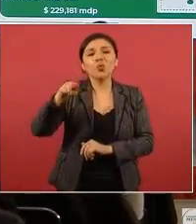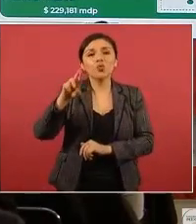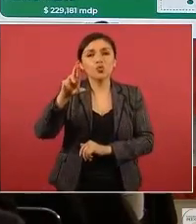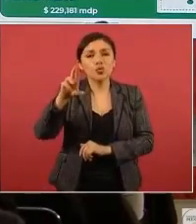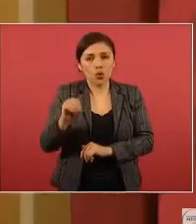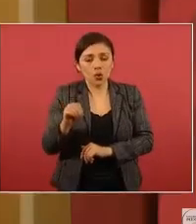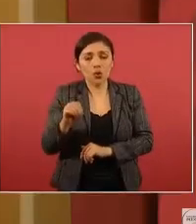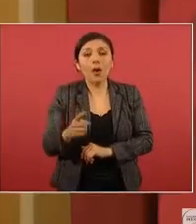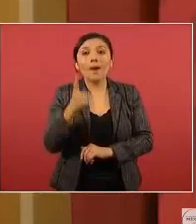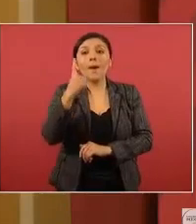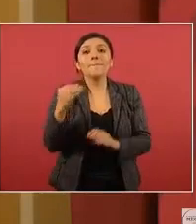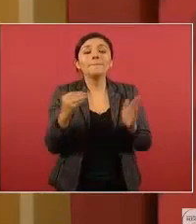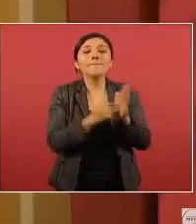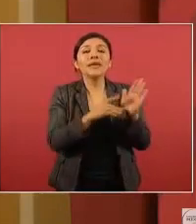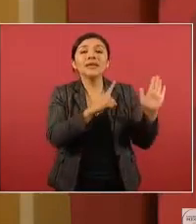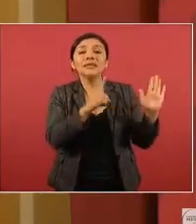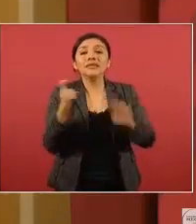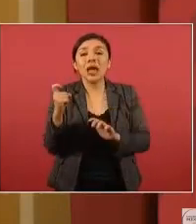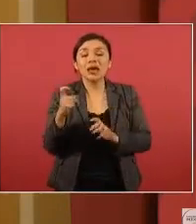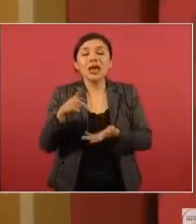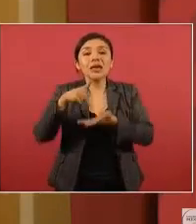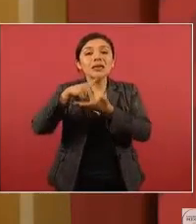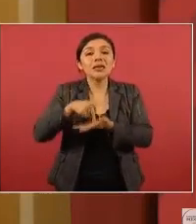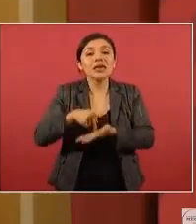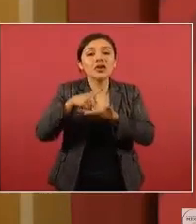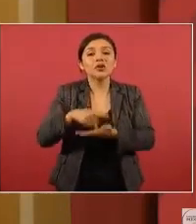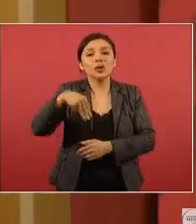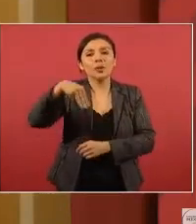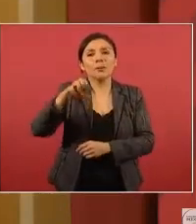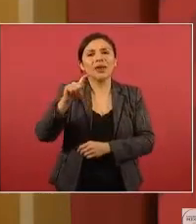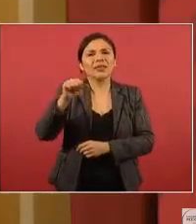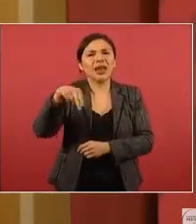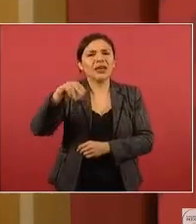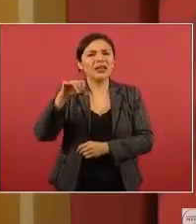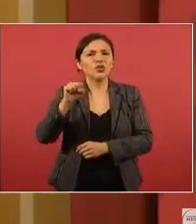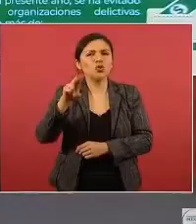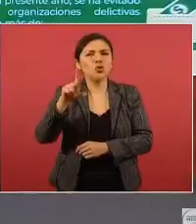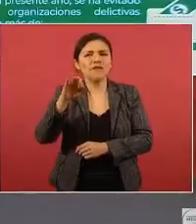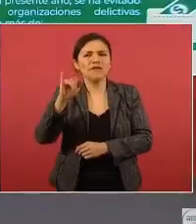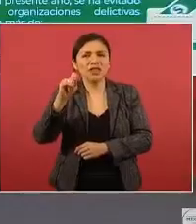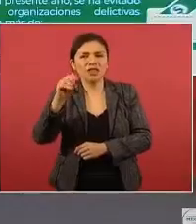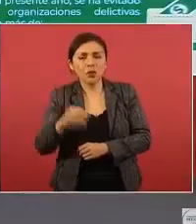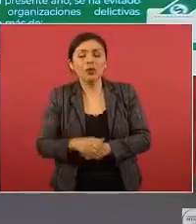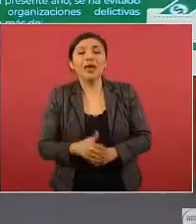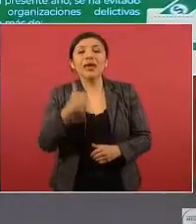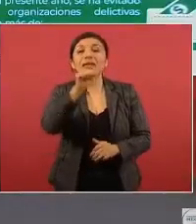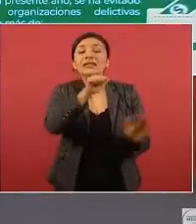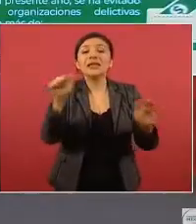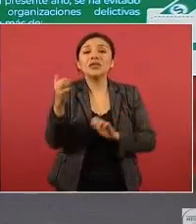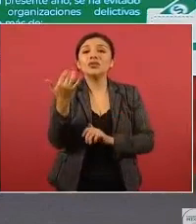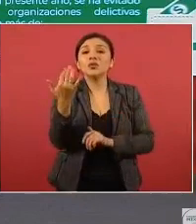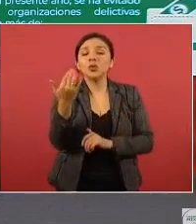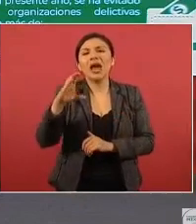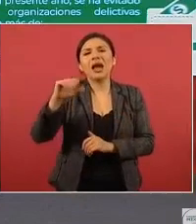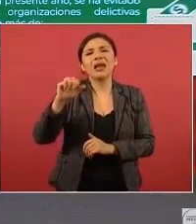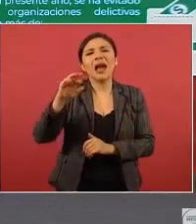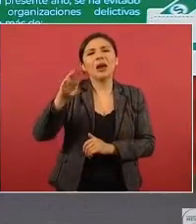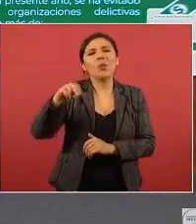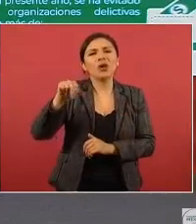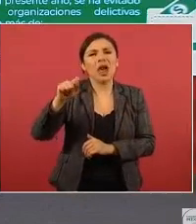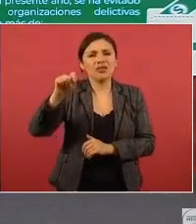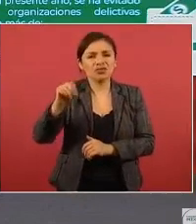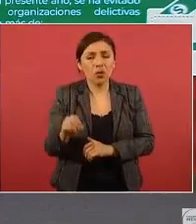bencilo ni 100 kilogramos de metal y sulfato de sodio 650 de carbonato de